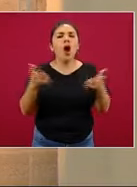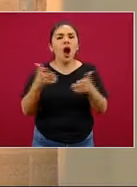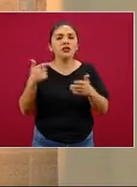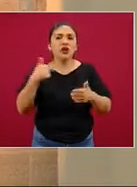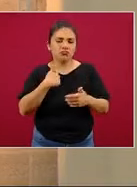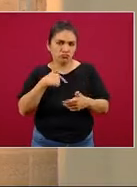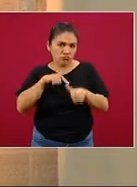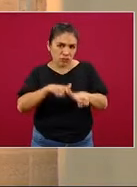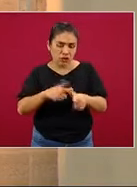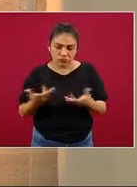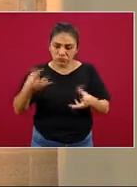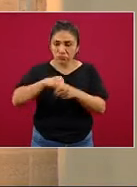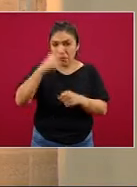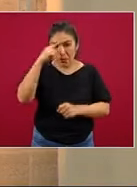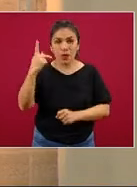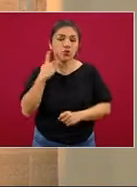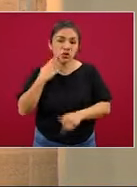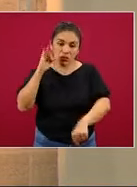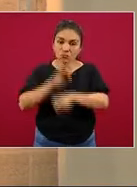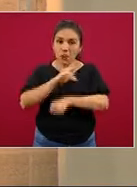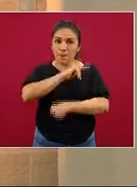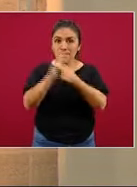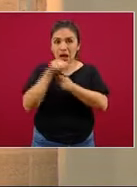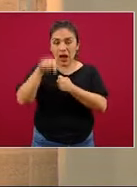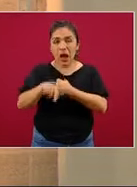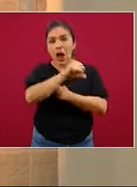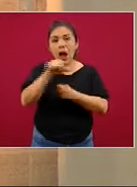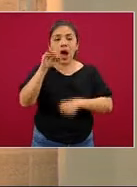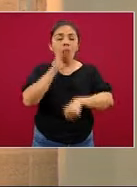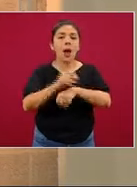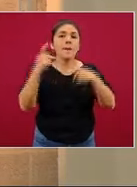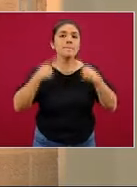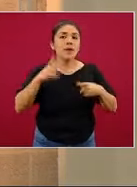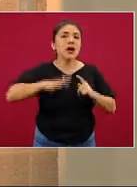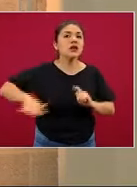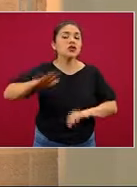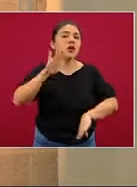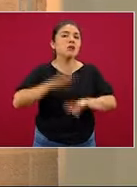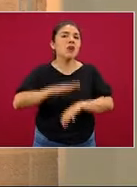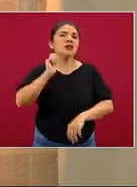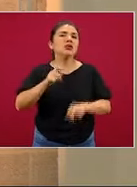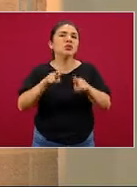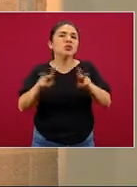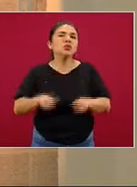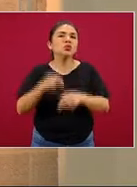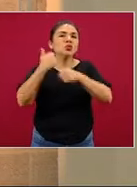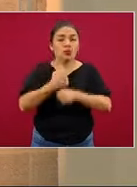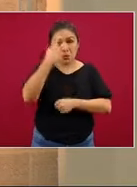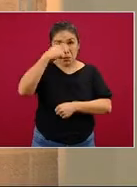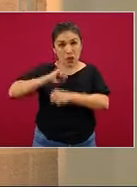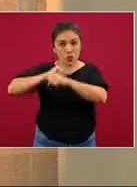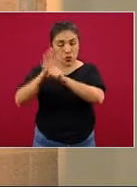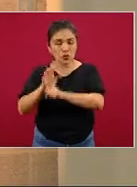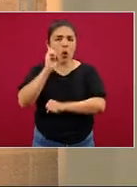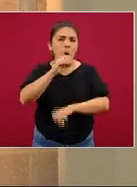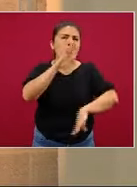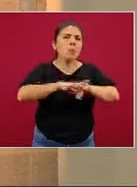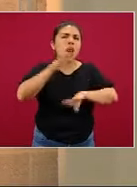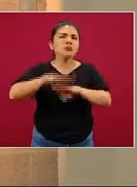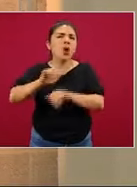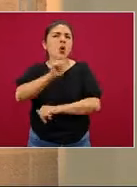que tenemos dentro de la política pública del país con esta población que obviamente es altamente vulnerable, no para el tema de COVID, sino para muchos otros